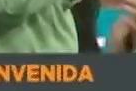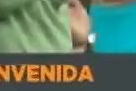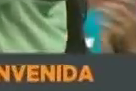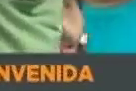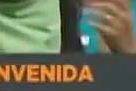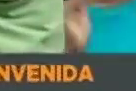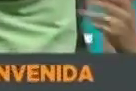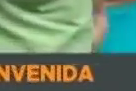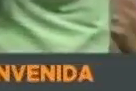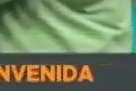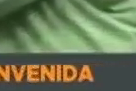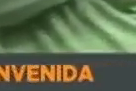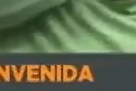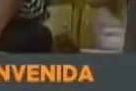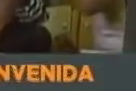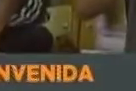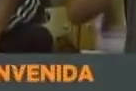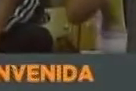¿Ah?